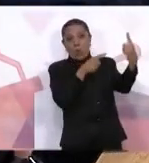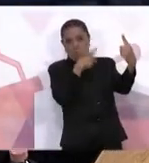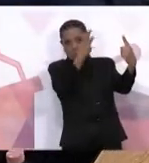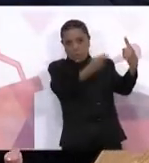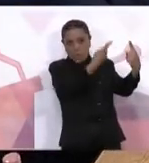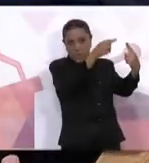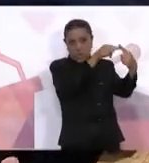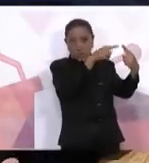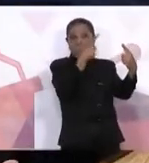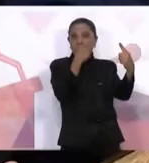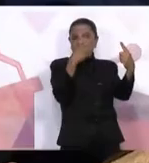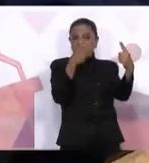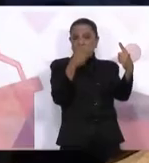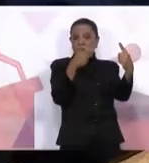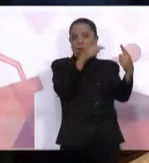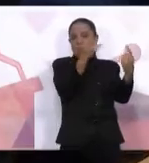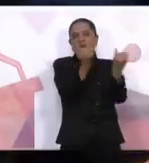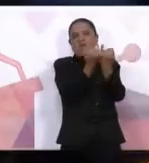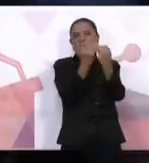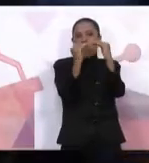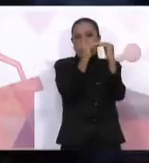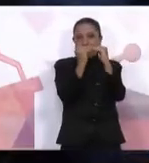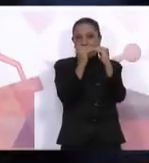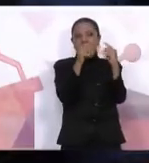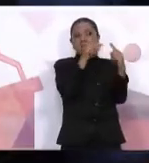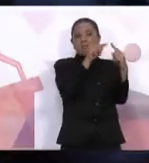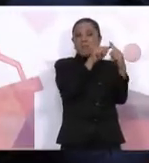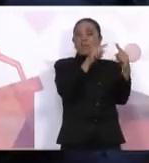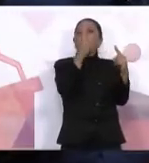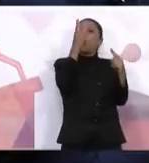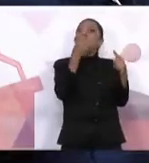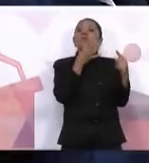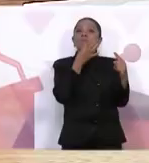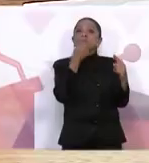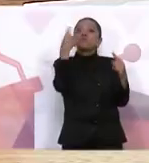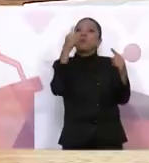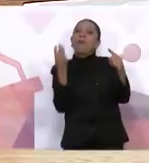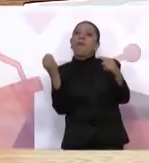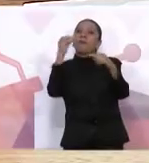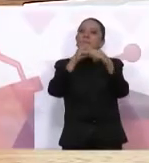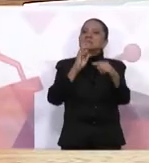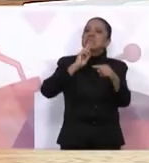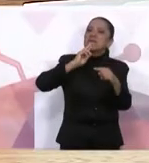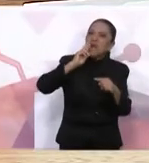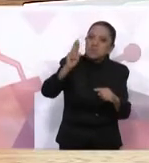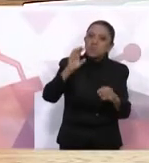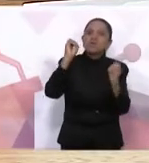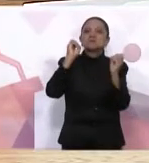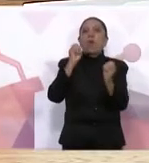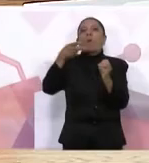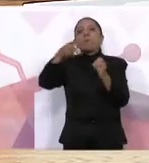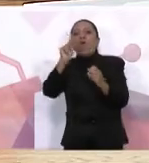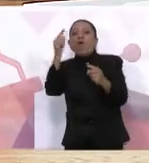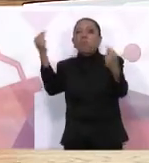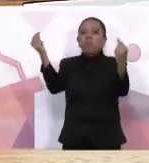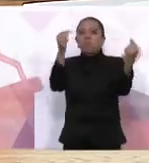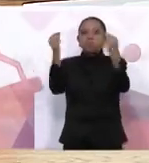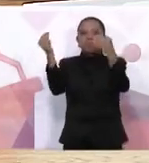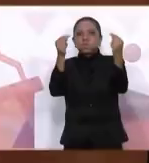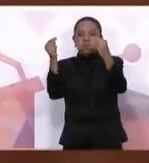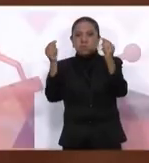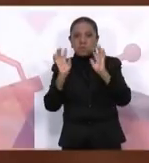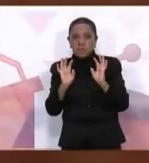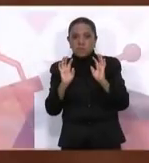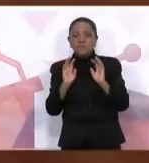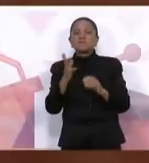materia de equidad también un minuto para sumarse a las respuestas réplicas y contrarréplicas serán siete preguntas